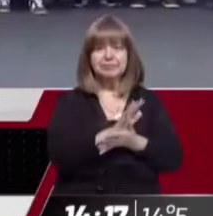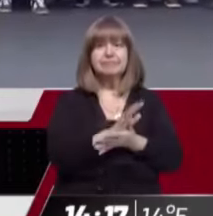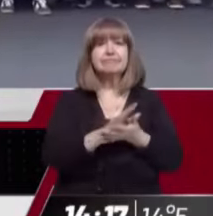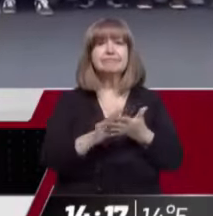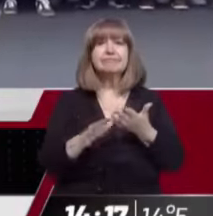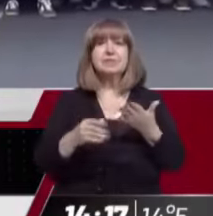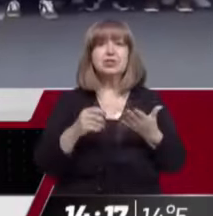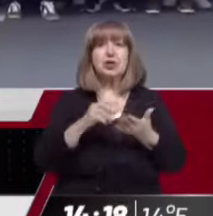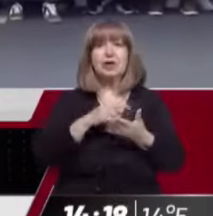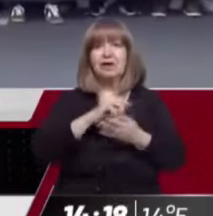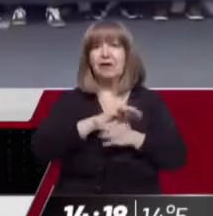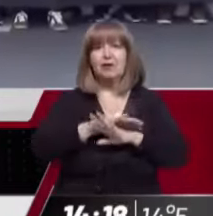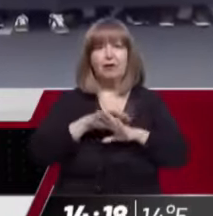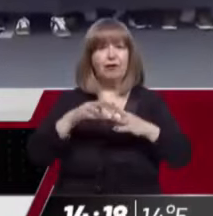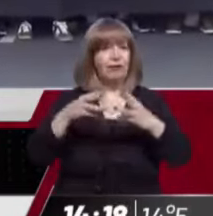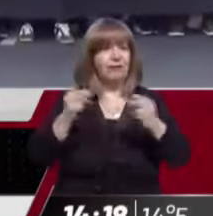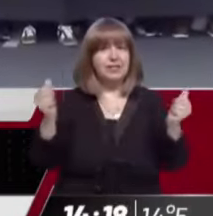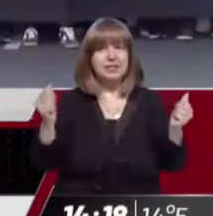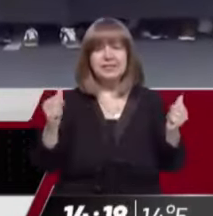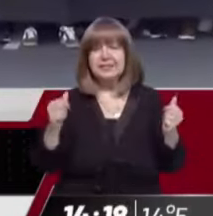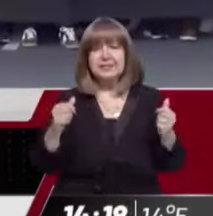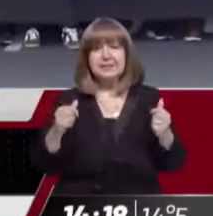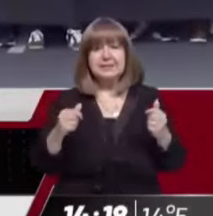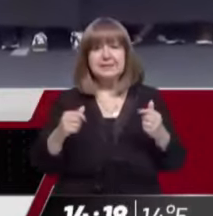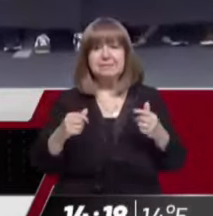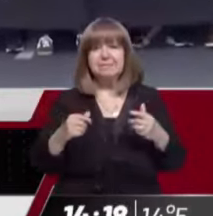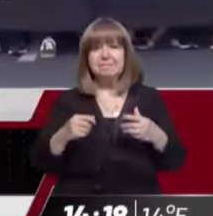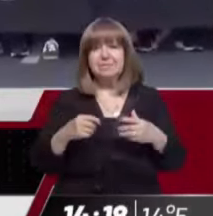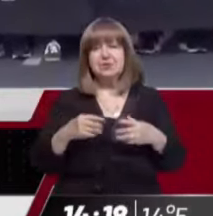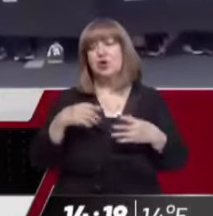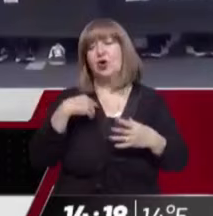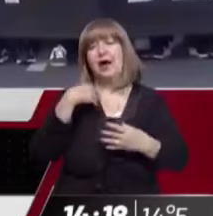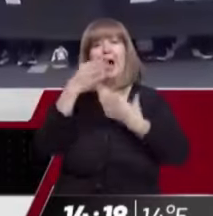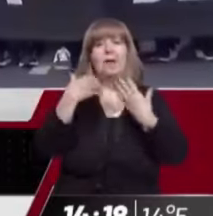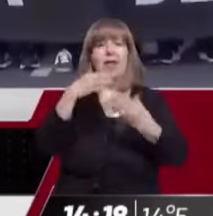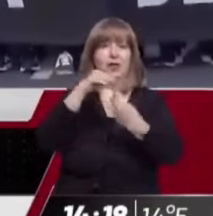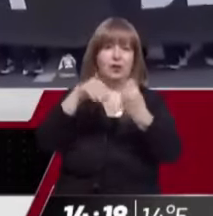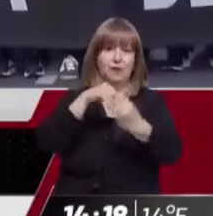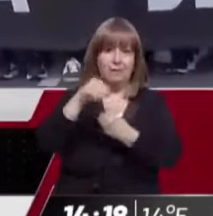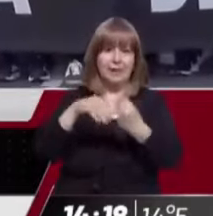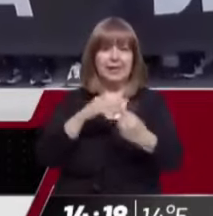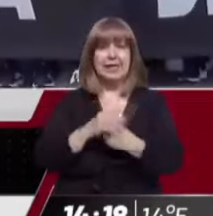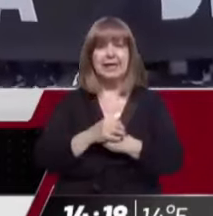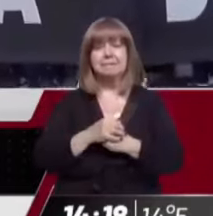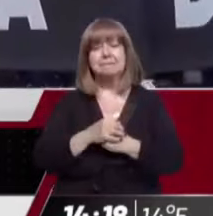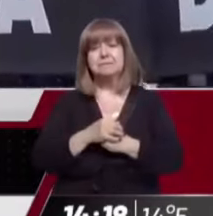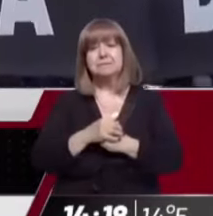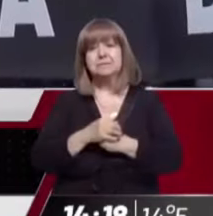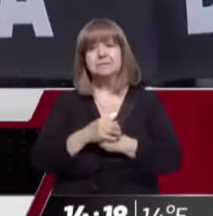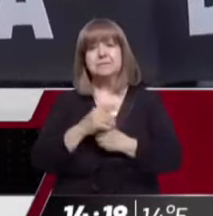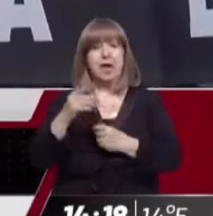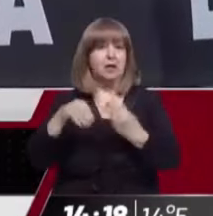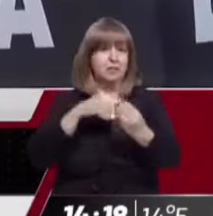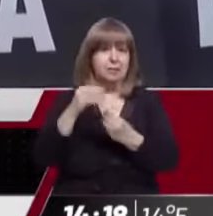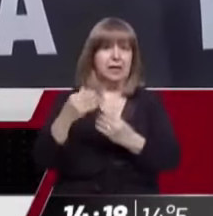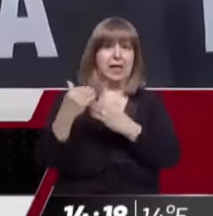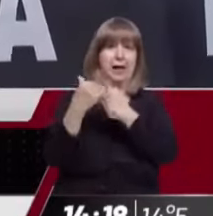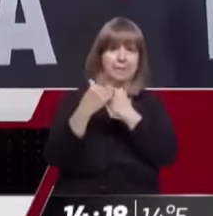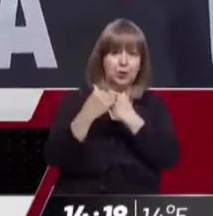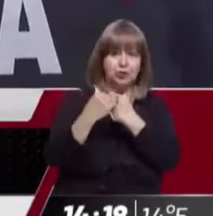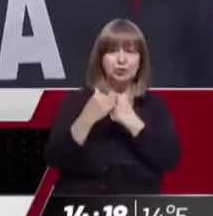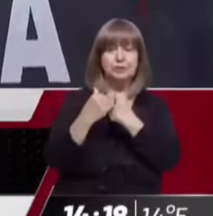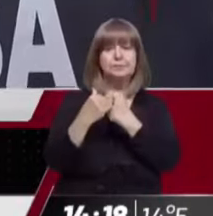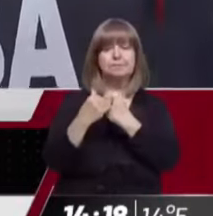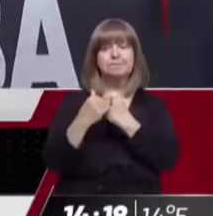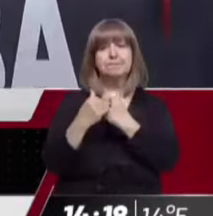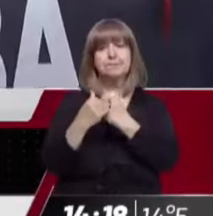camino porque no te iba a alcanzar. Exactamente, o sea, yo en conversaciones con mi familia siempre se mostraron muy dispuestos a apoyarme,